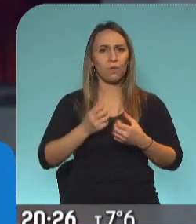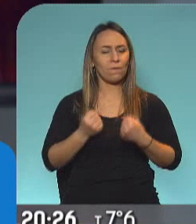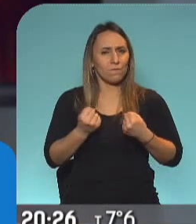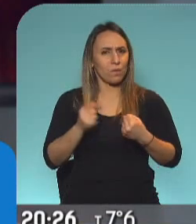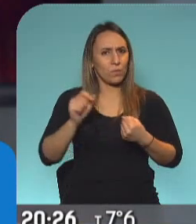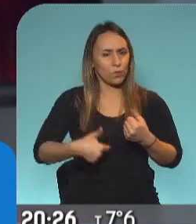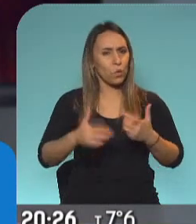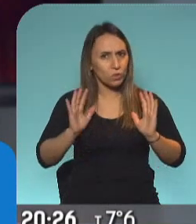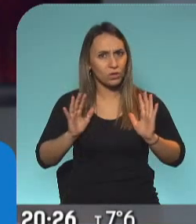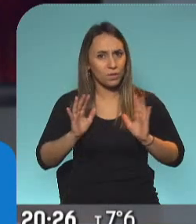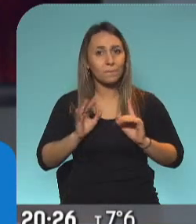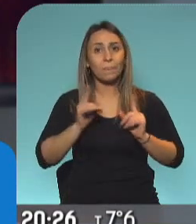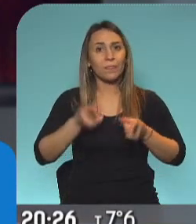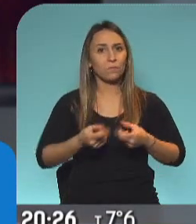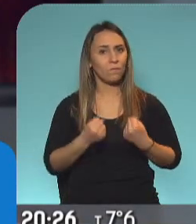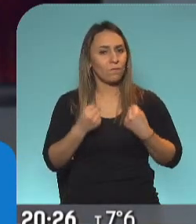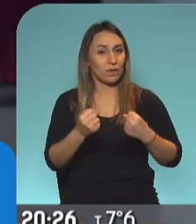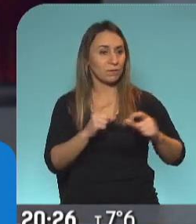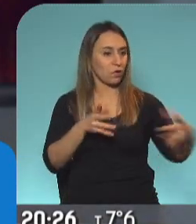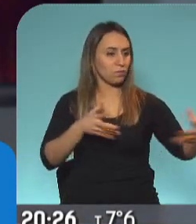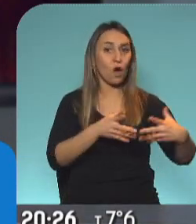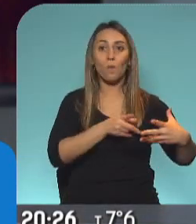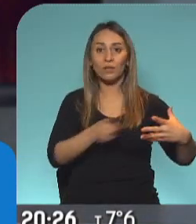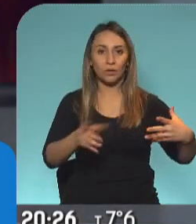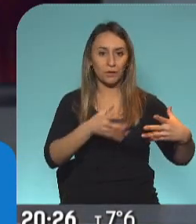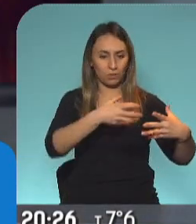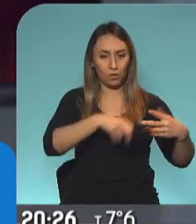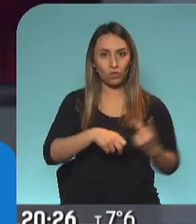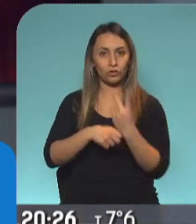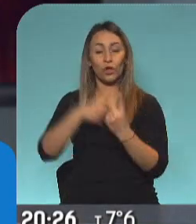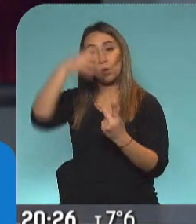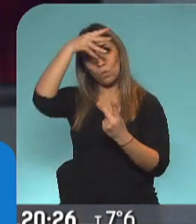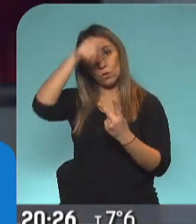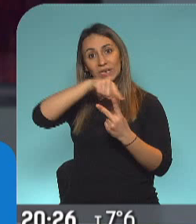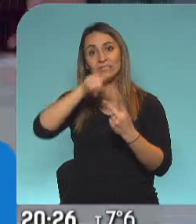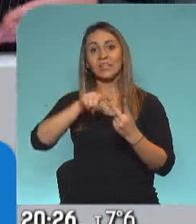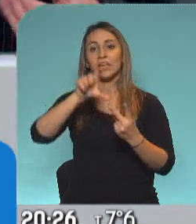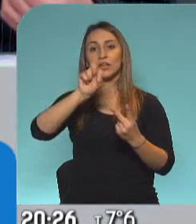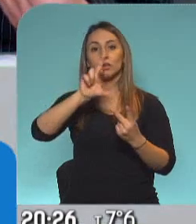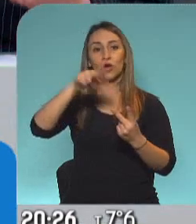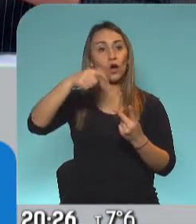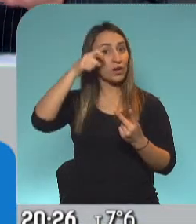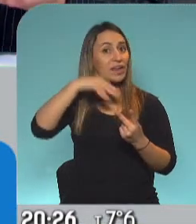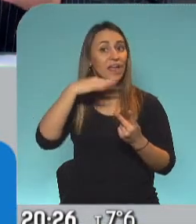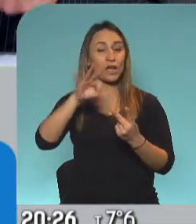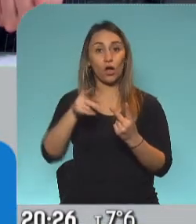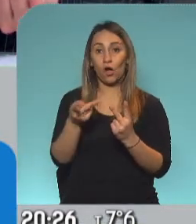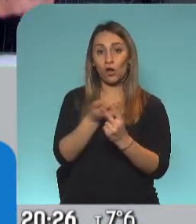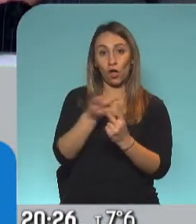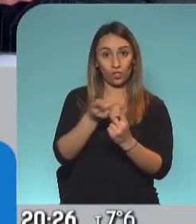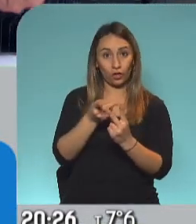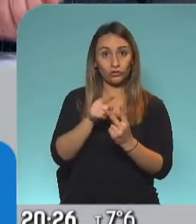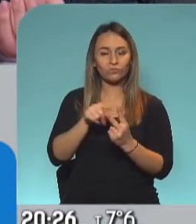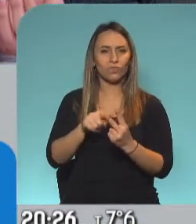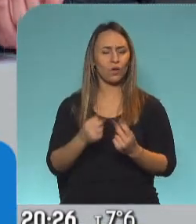bastante, bueno, recalcitrante dentro de la oposición, que son Patricia Bullrich y Alfredo Cornejo, cada vez más con un tono más duro,